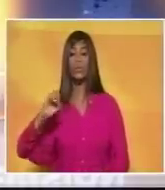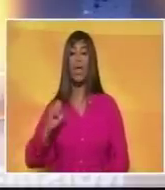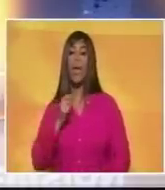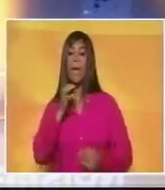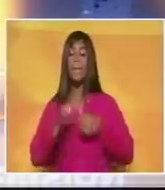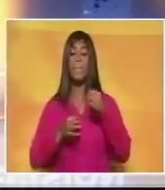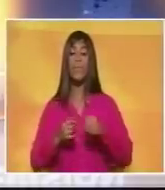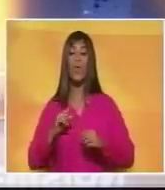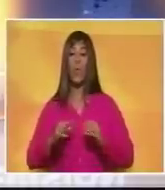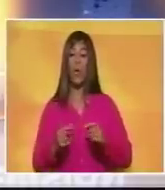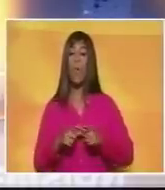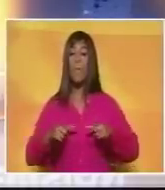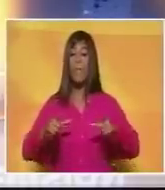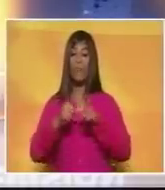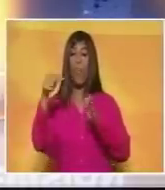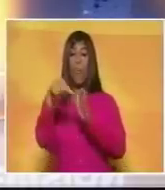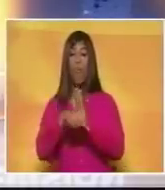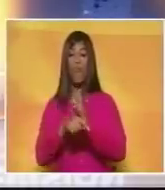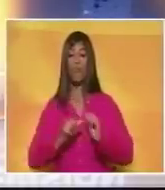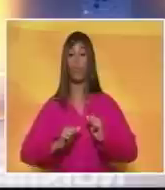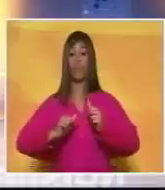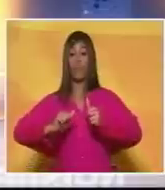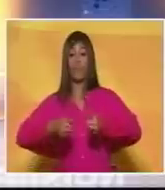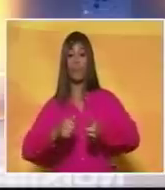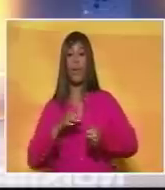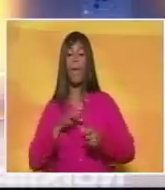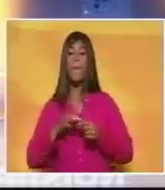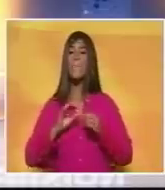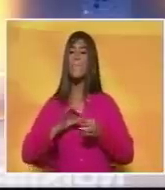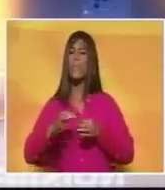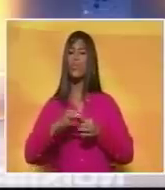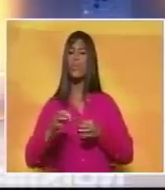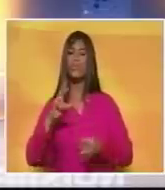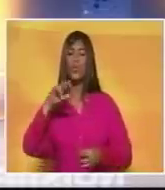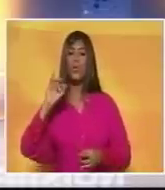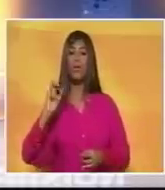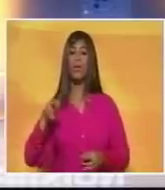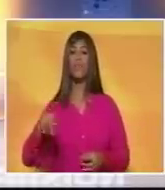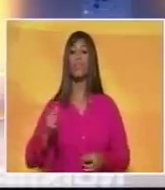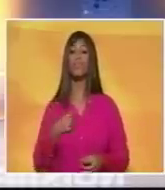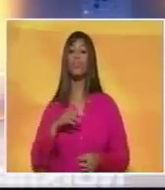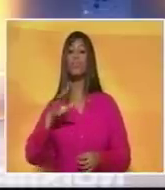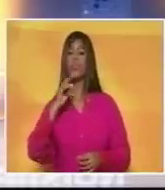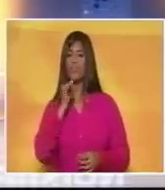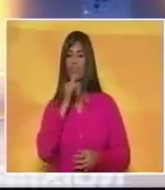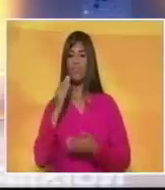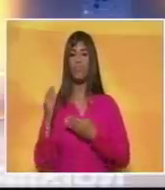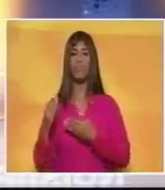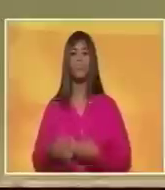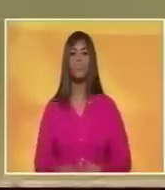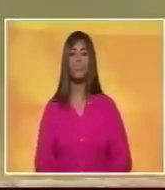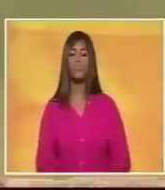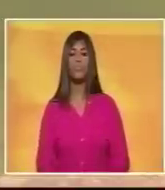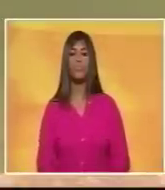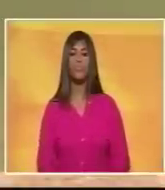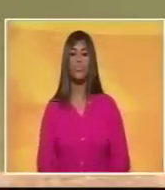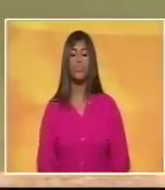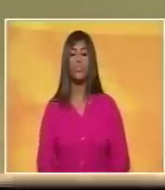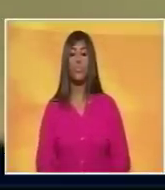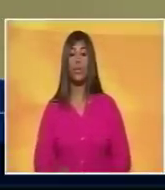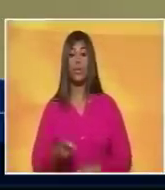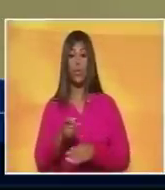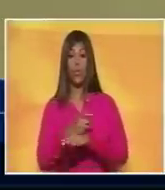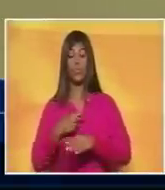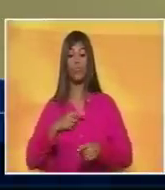de 3 pozos de agua profunda en el municipio Rivas de esa entidad. Nuestro compañero Eliezer Hernández con el reporte. El primer